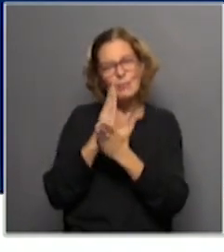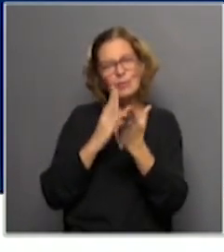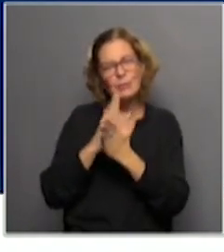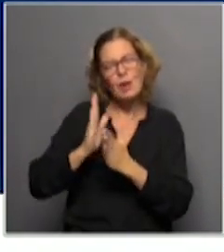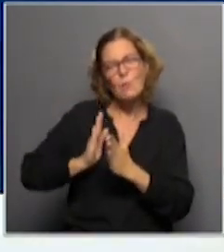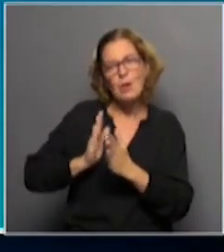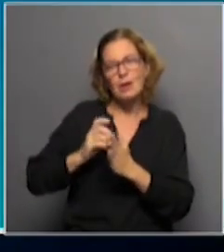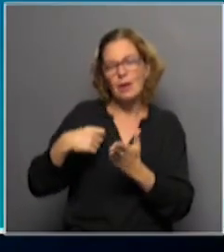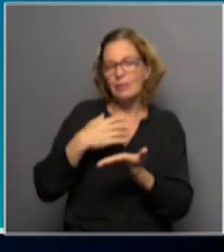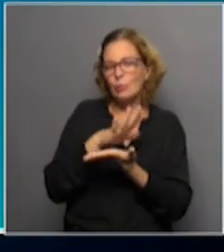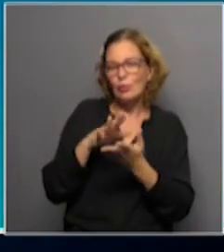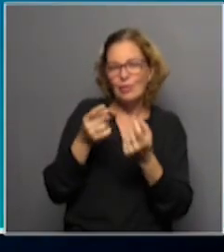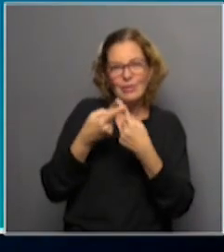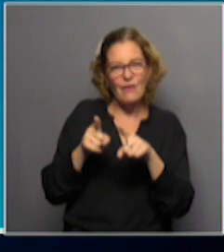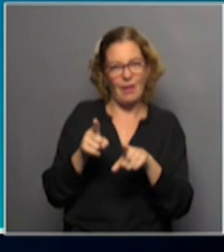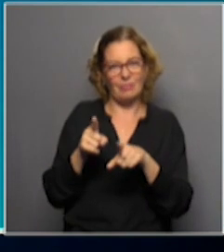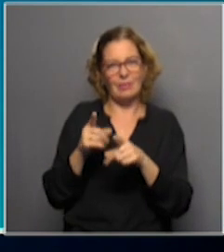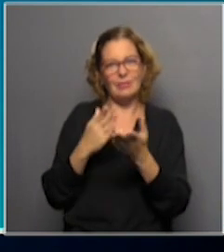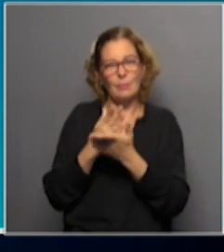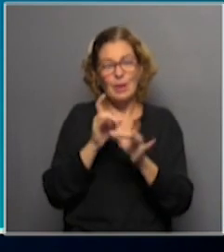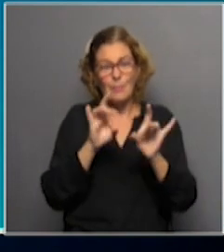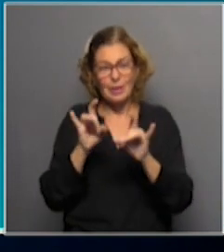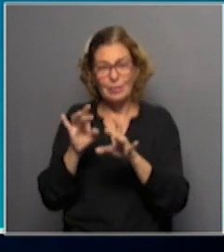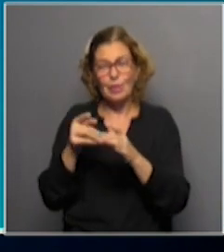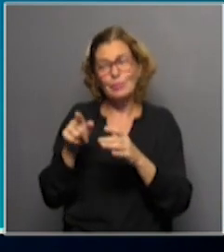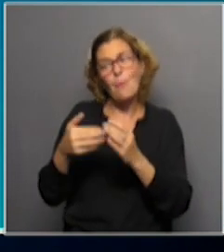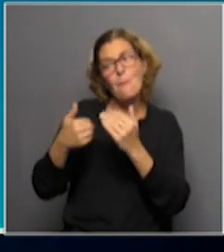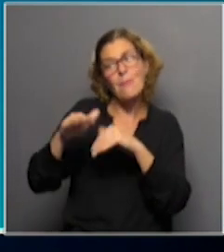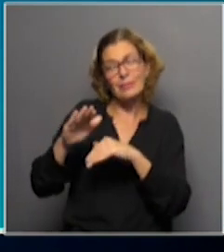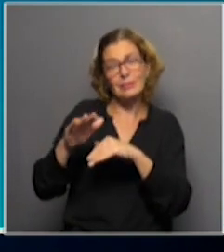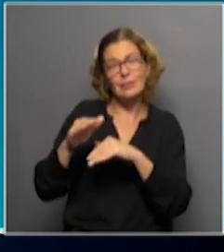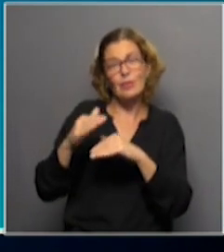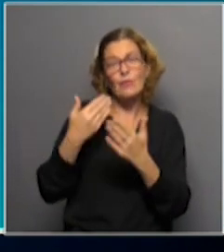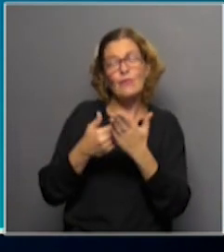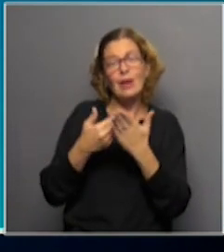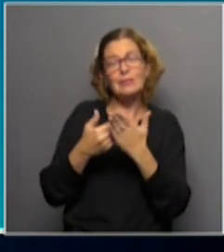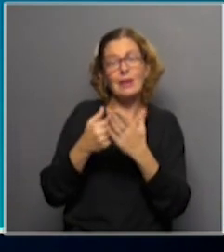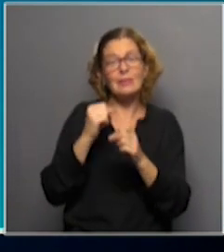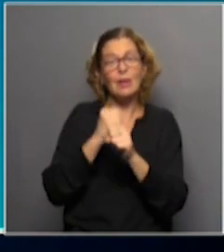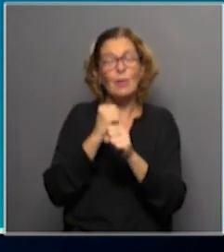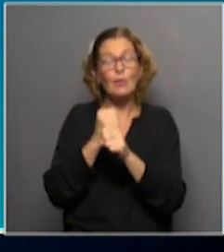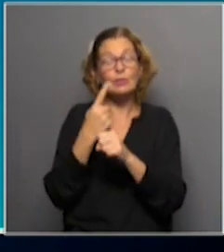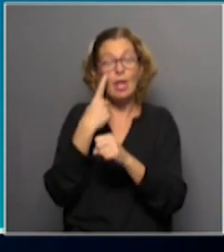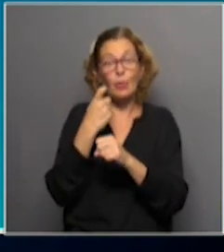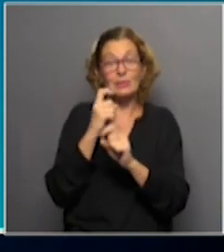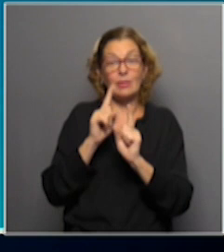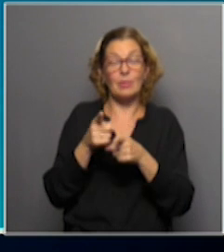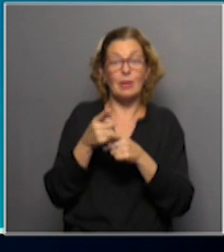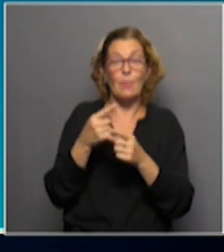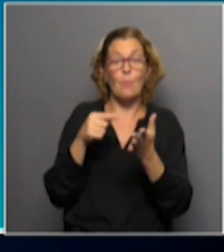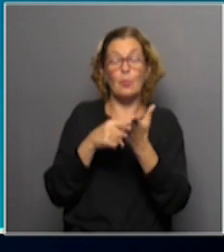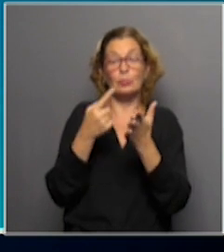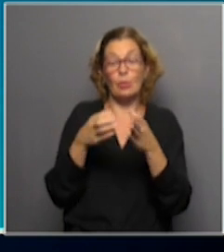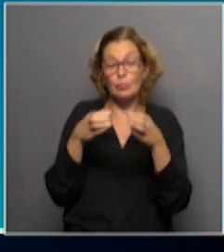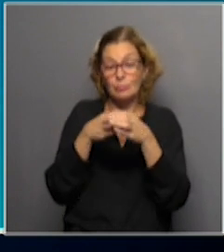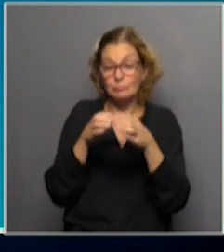Enfrentan peores indicadores, ¿sí? Y además la pandemia ha exacerbado eso. Cuando vos mirás el desempleo, lo que tenés es que también en el caso puntual,